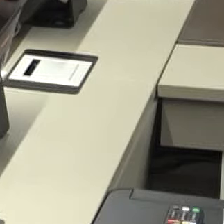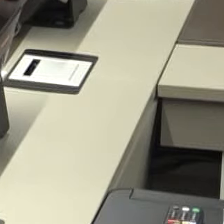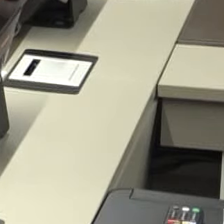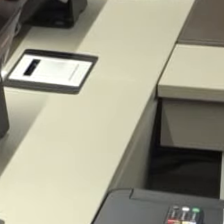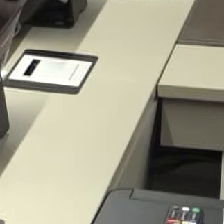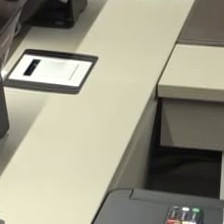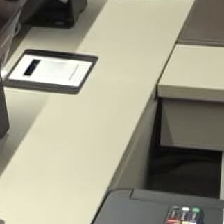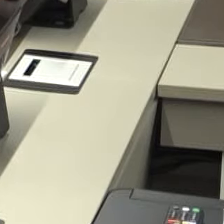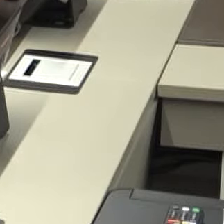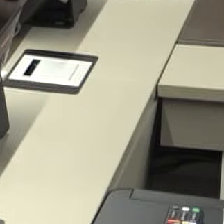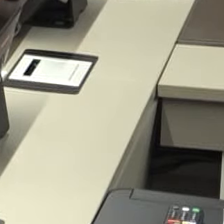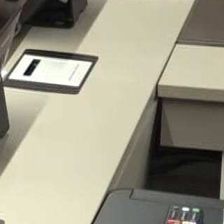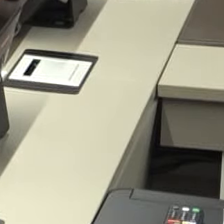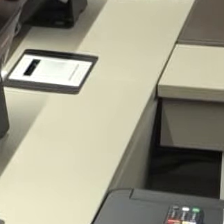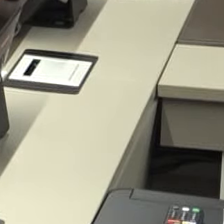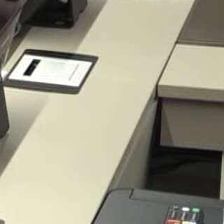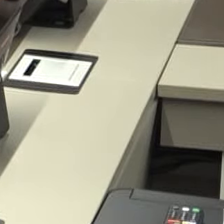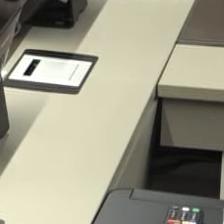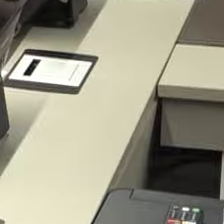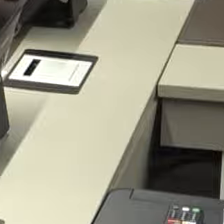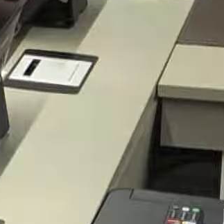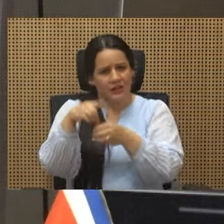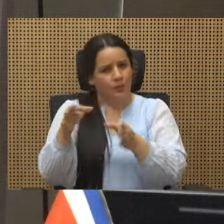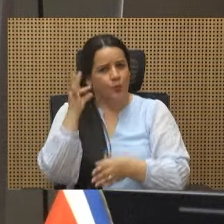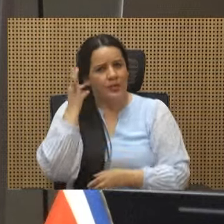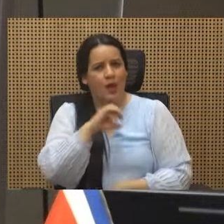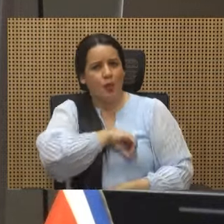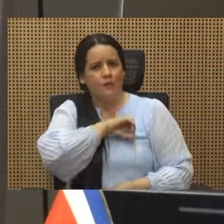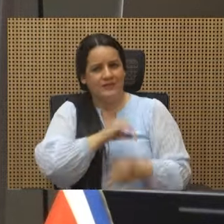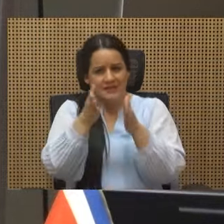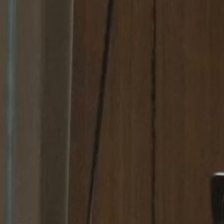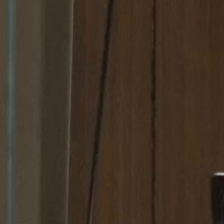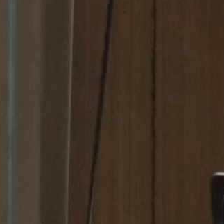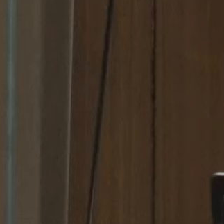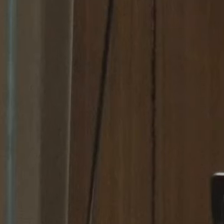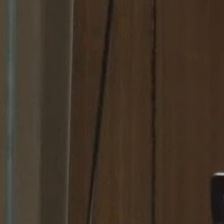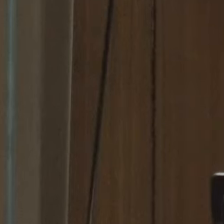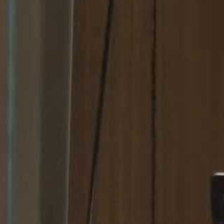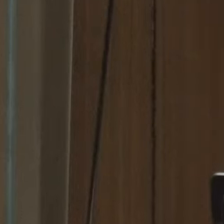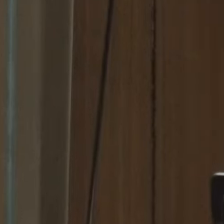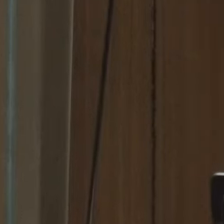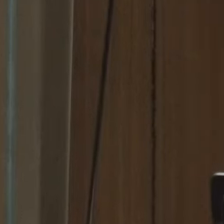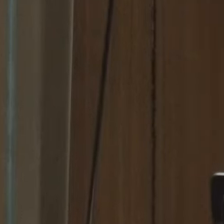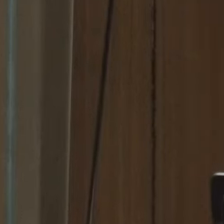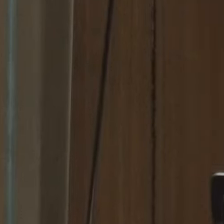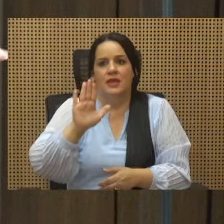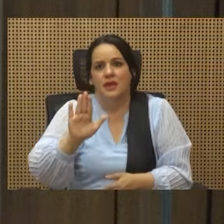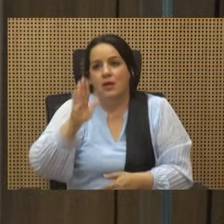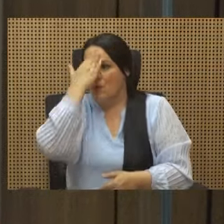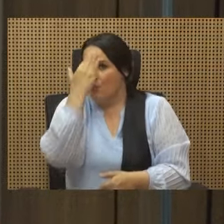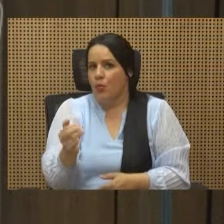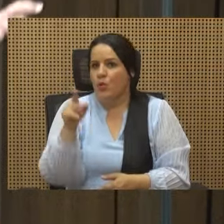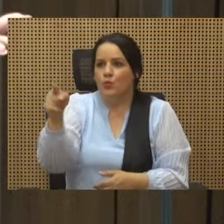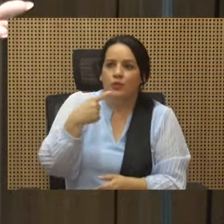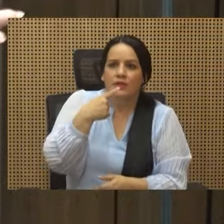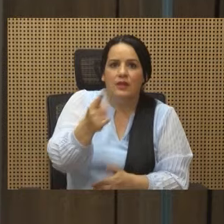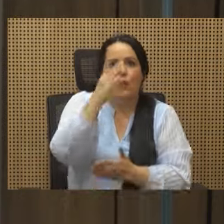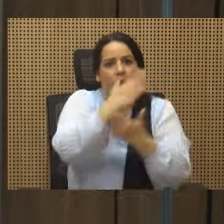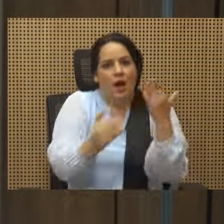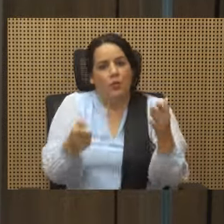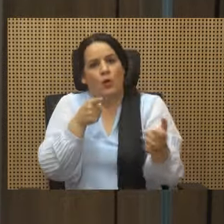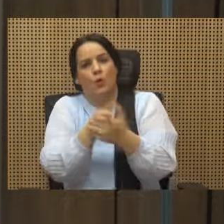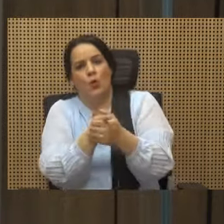suscrito por la diputada Vanessa Castro de la unidad social cristiana Dinora barquero y Dani Vargas del partido Liberación nacional Joana Obando del